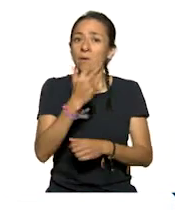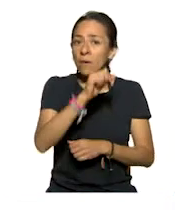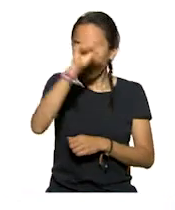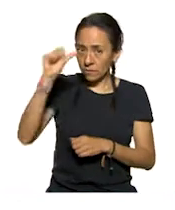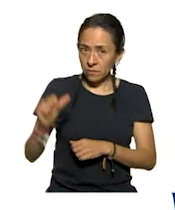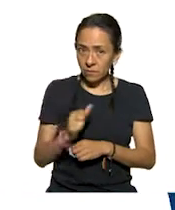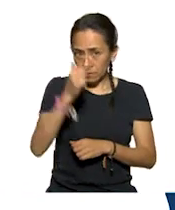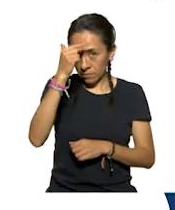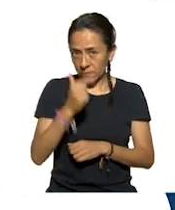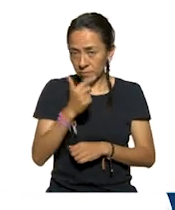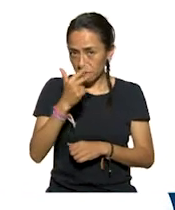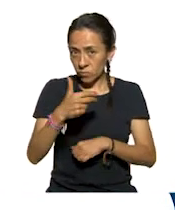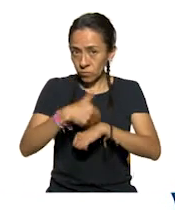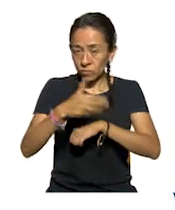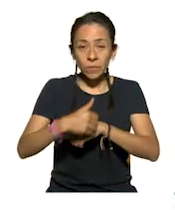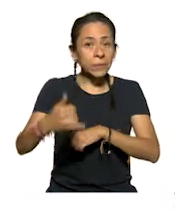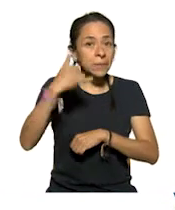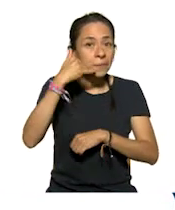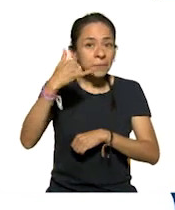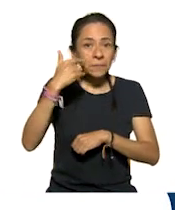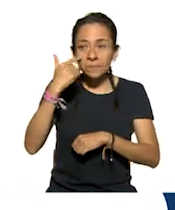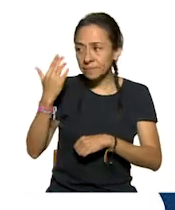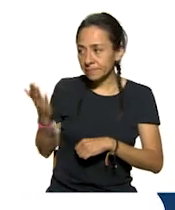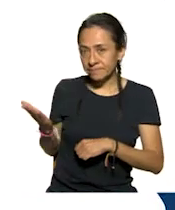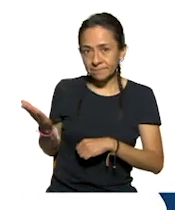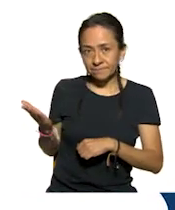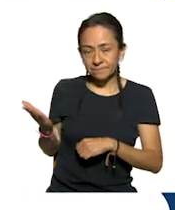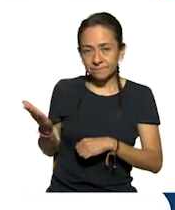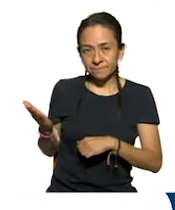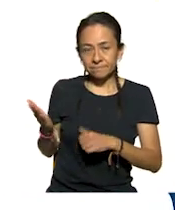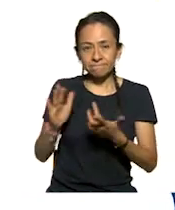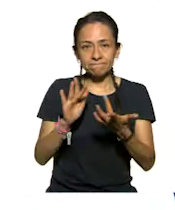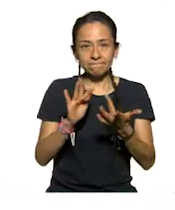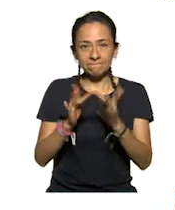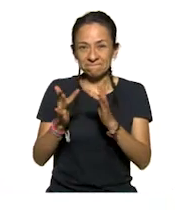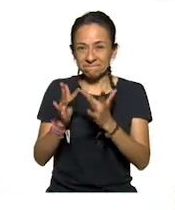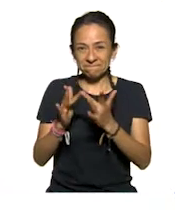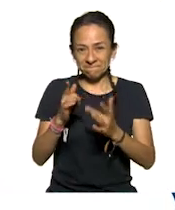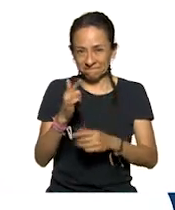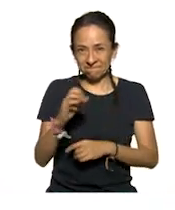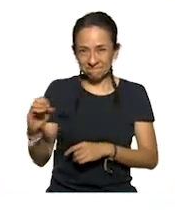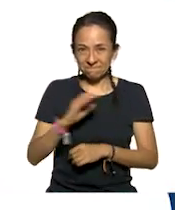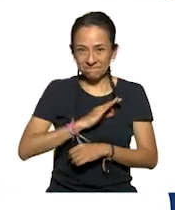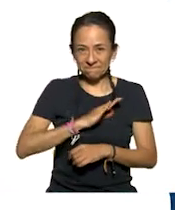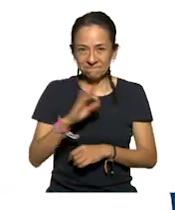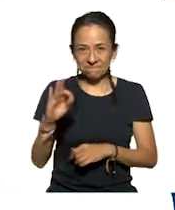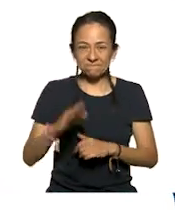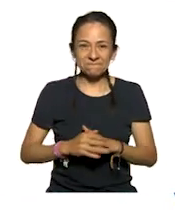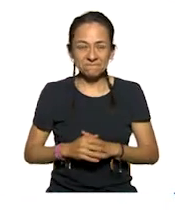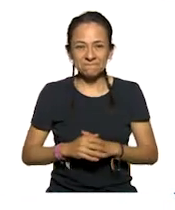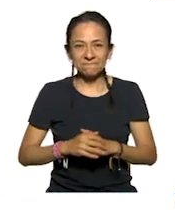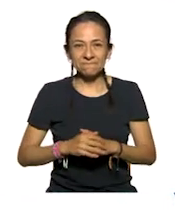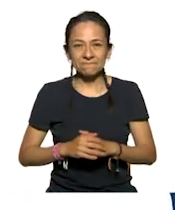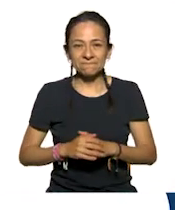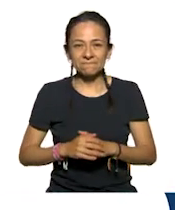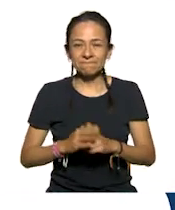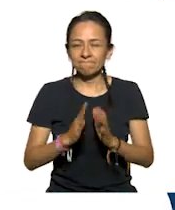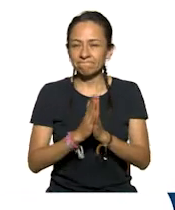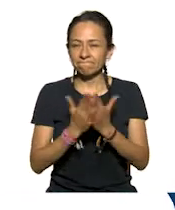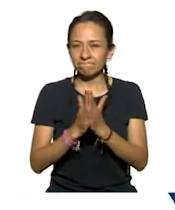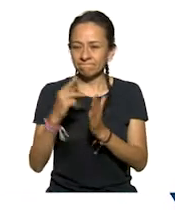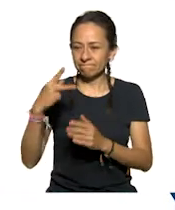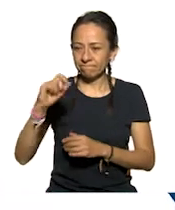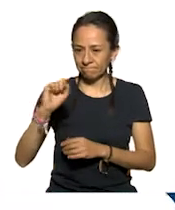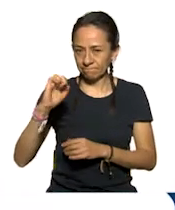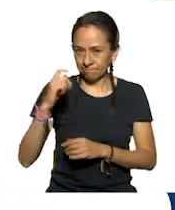teléfono 55 41 72 04 13 con 100 líneas. También puedes encontrar